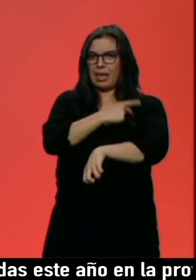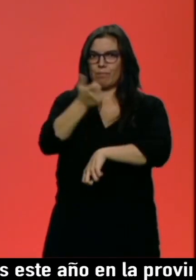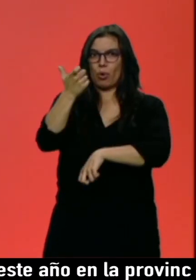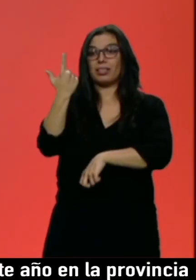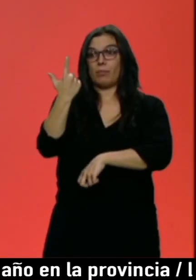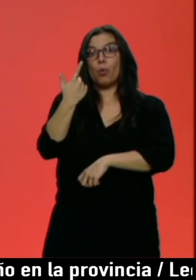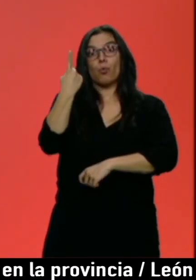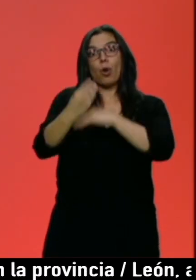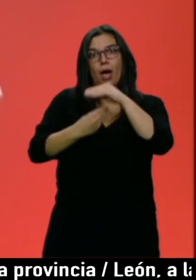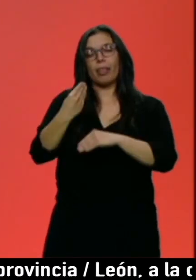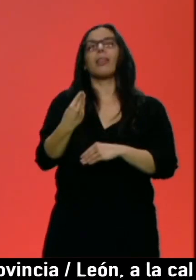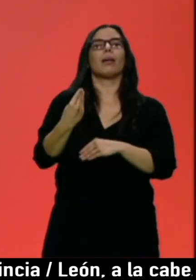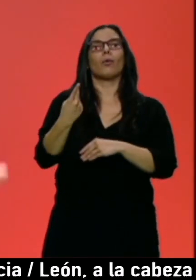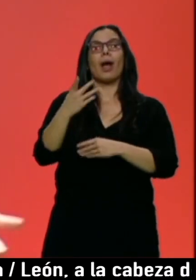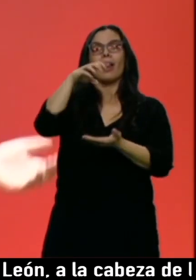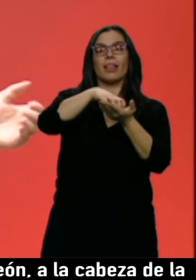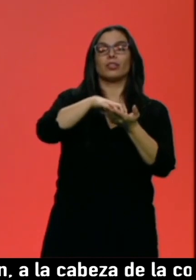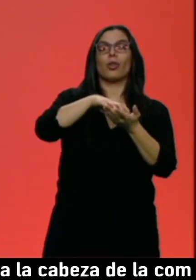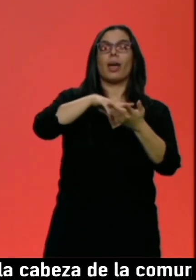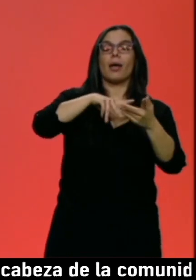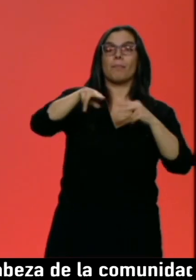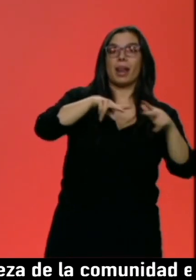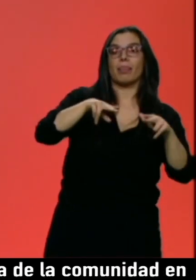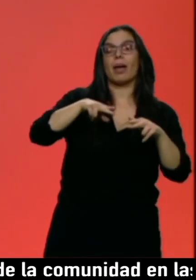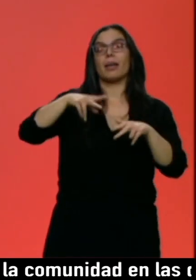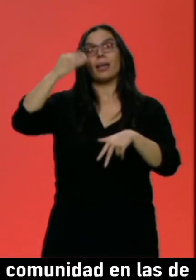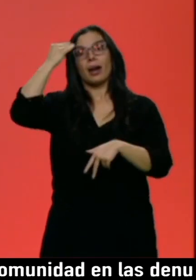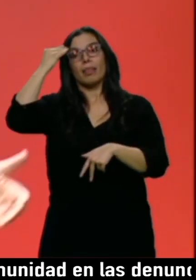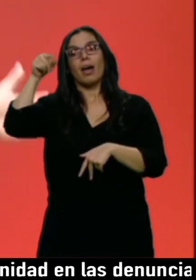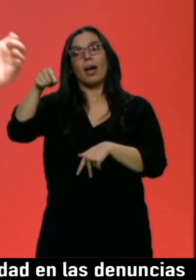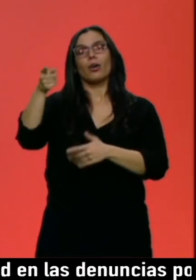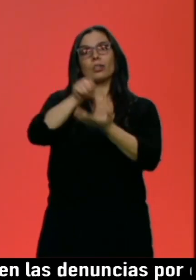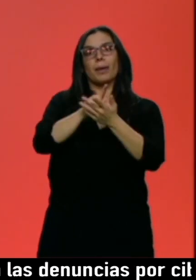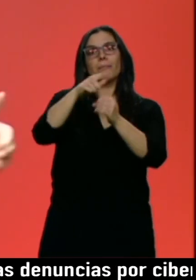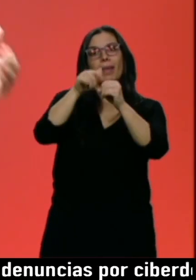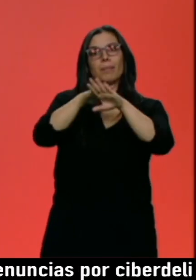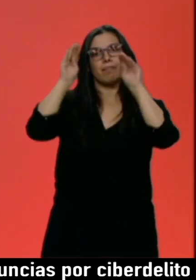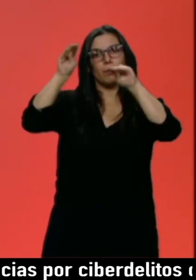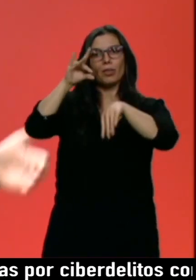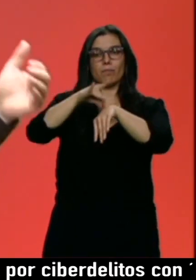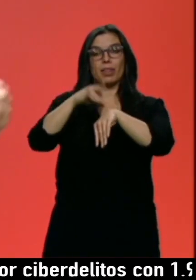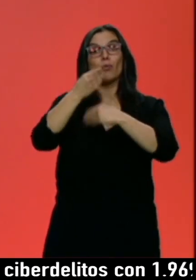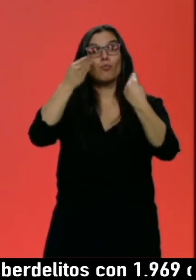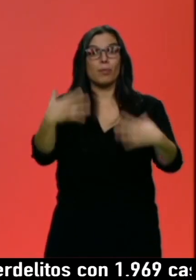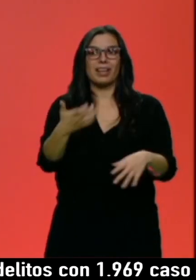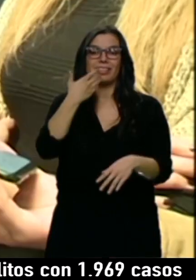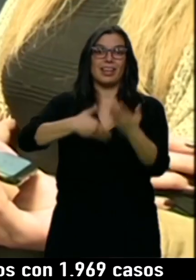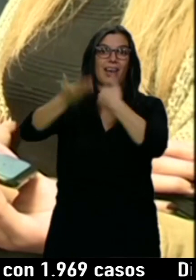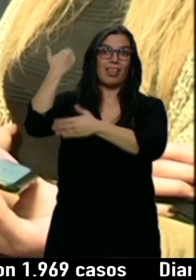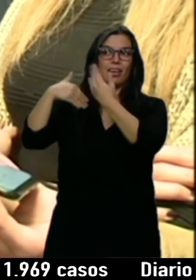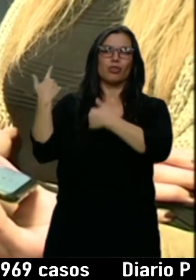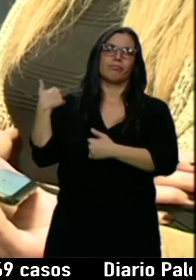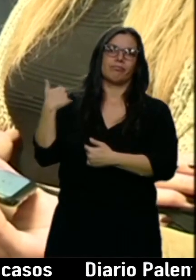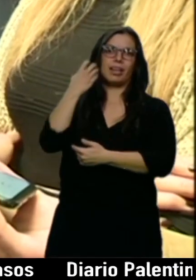los centros de Miranda y Aranda, por ejemplo, para la formación de médicos MIR. Que qué bien nos hubiera venido esto hace unos años cuando Rajoy lo quitó.